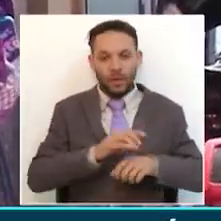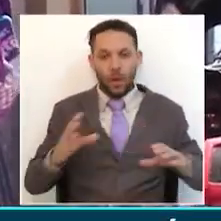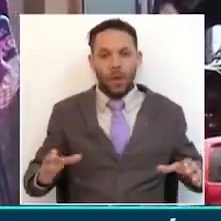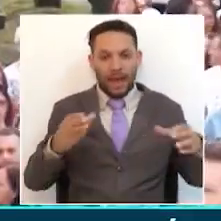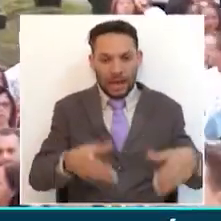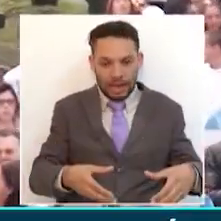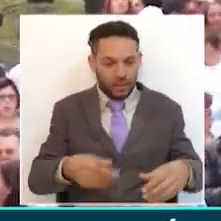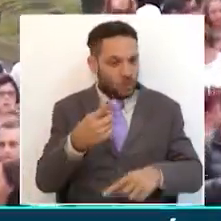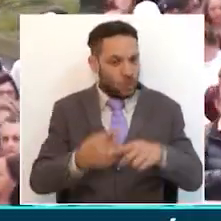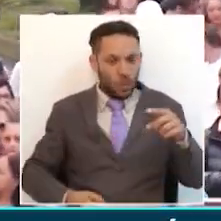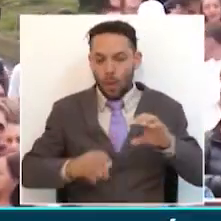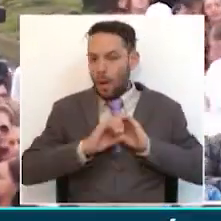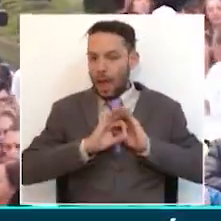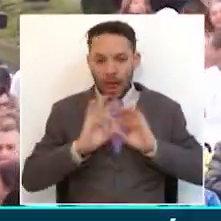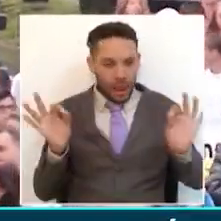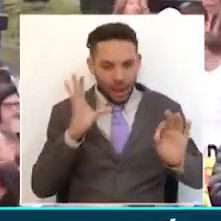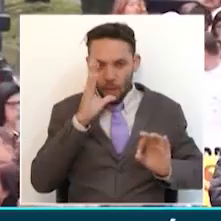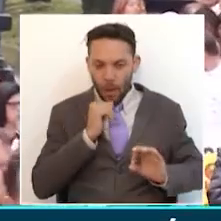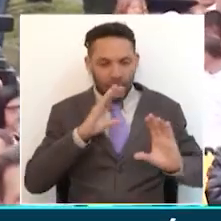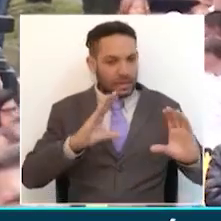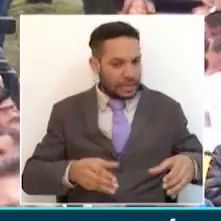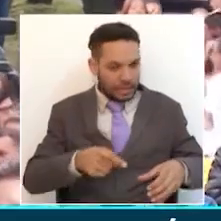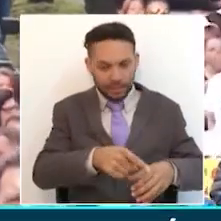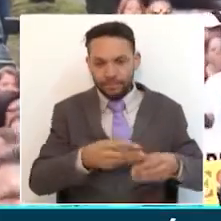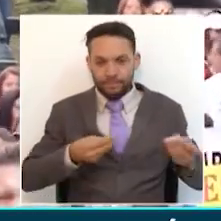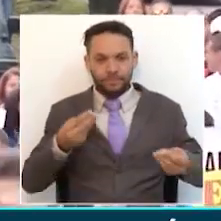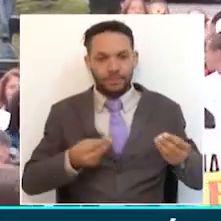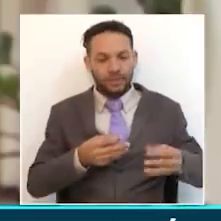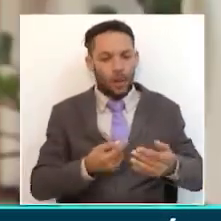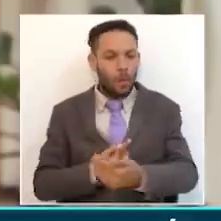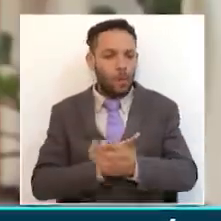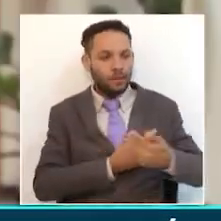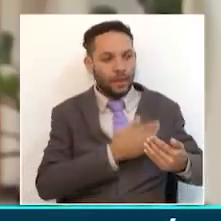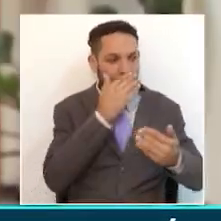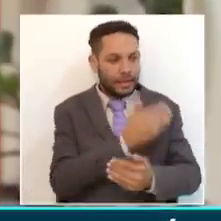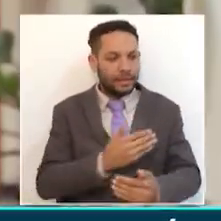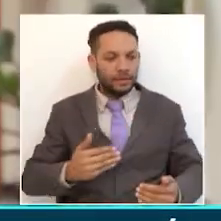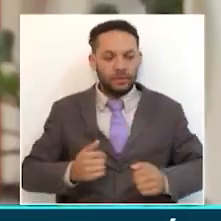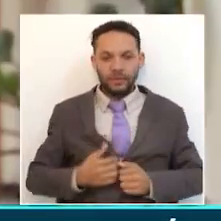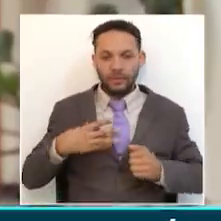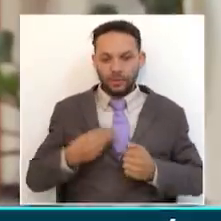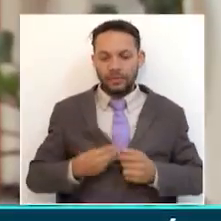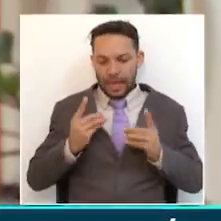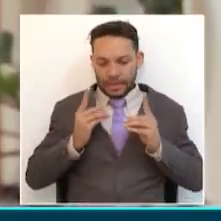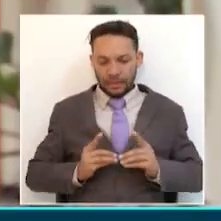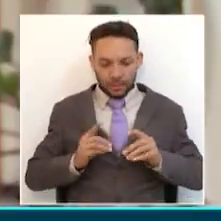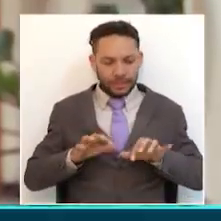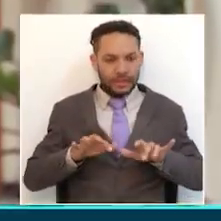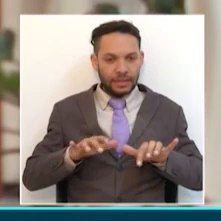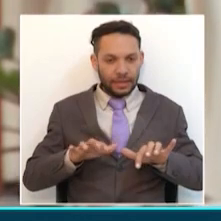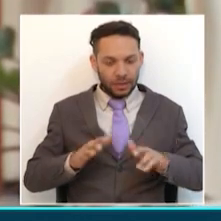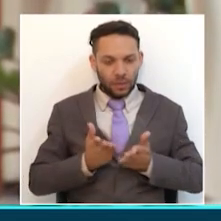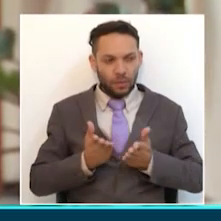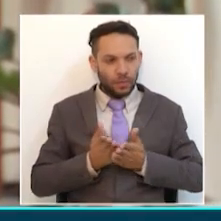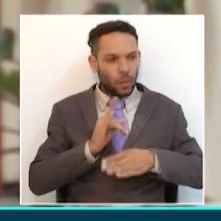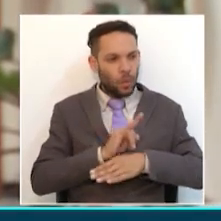como objetivo preservar la tranquilidad y seguridad de los niños y jóvenes en el departamento. La filosofía de la medida que tomó el señor secretario de Educación pues a preservar la